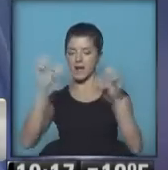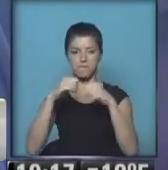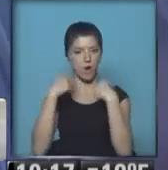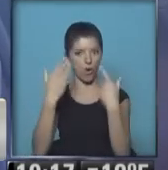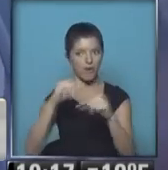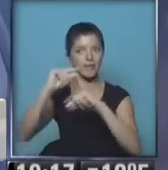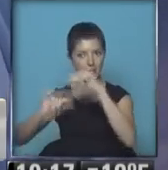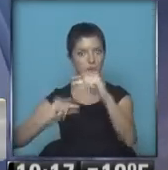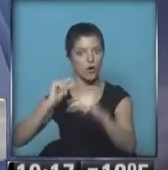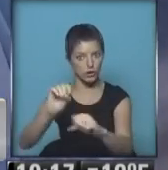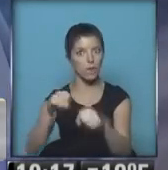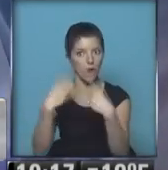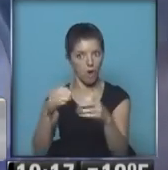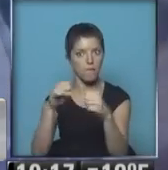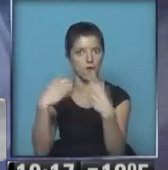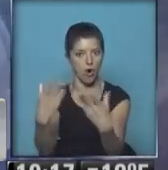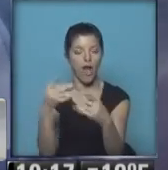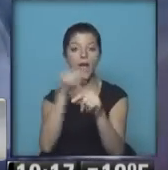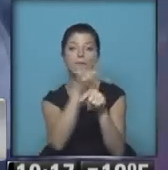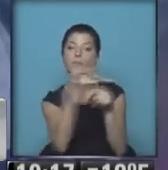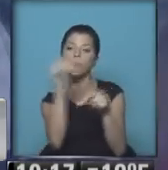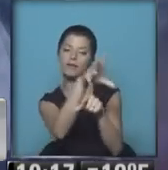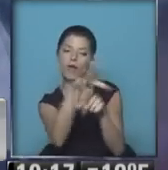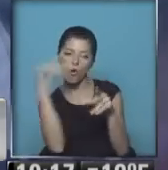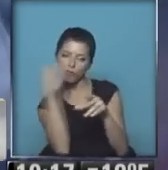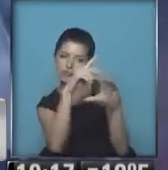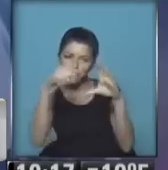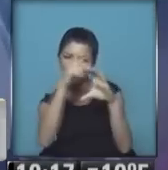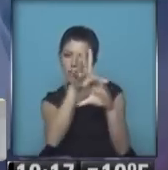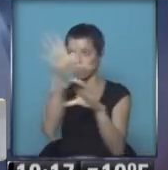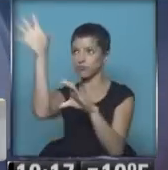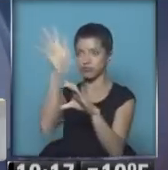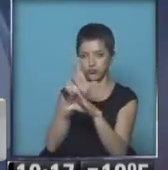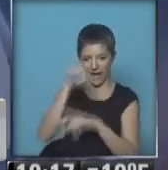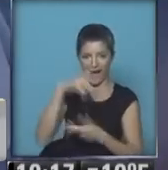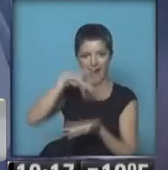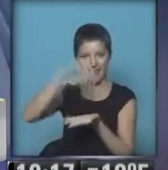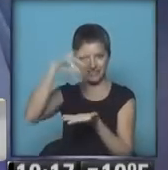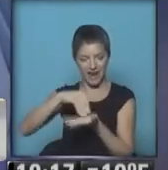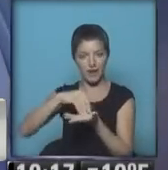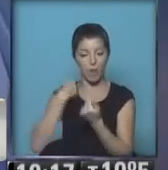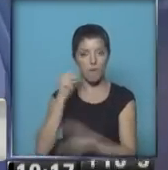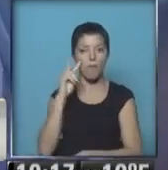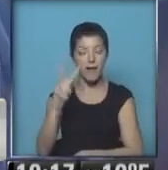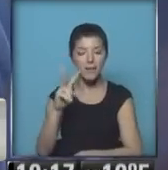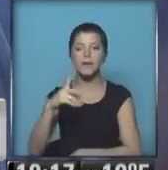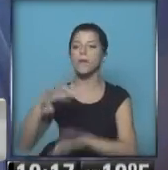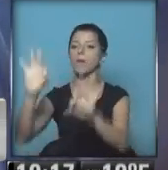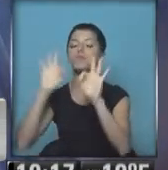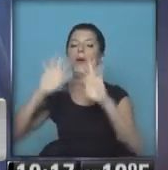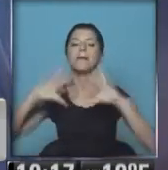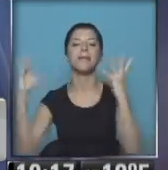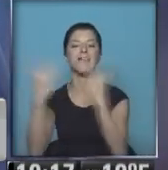haciendo a medida que esas ondas vayan llegando a la Tierra, ondas de radio, para una revelación absoluta, que es ver a Plutón como nunca